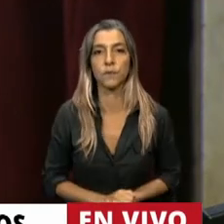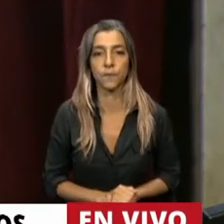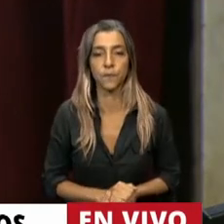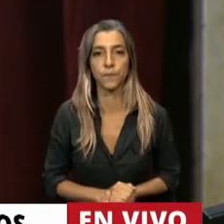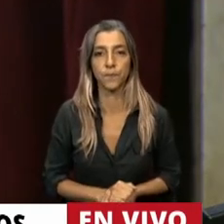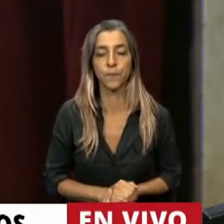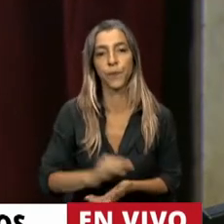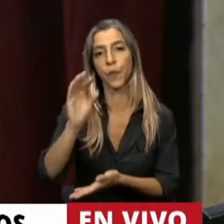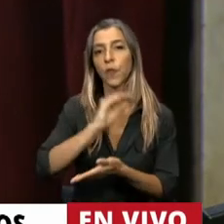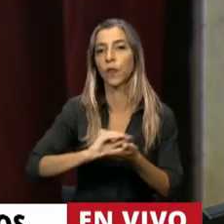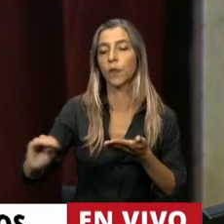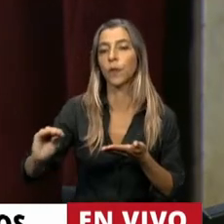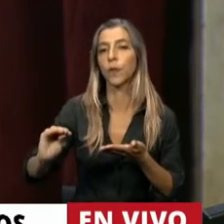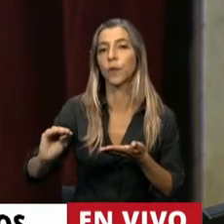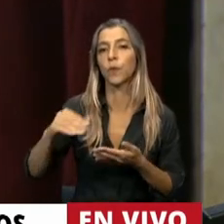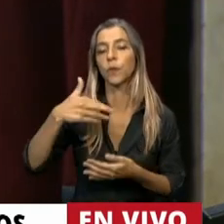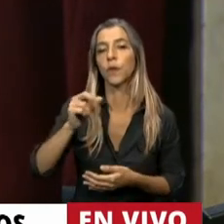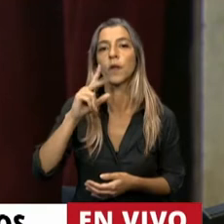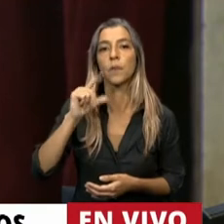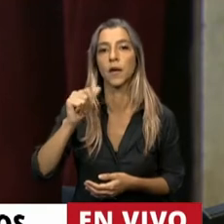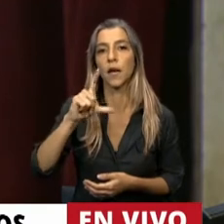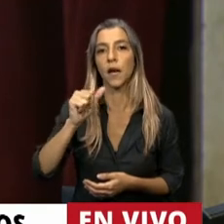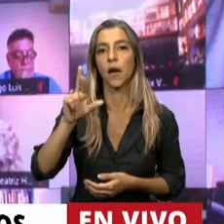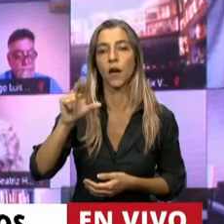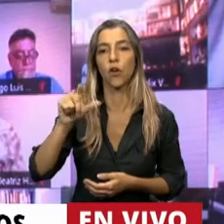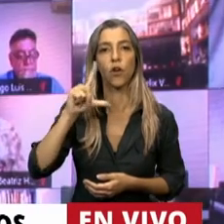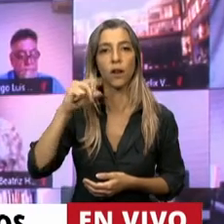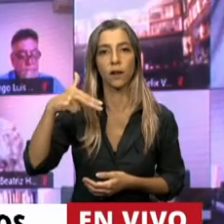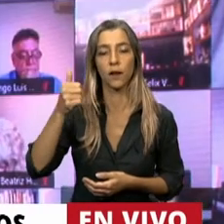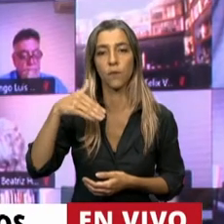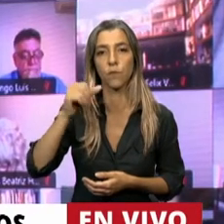diputada maría carolina moises